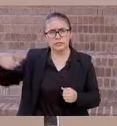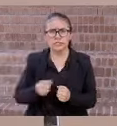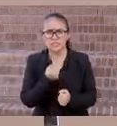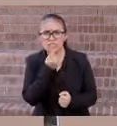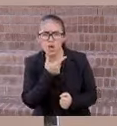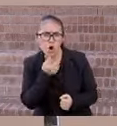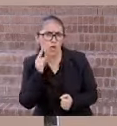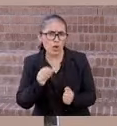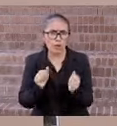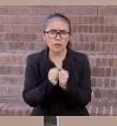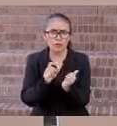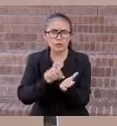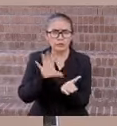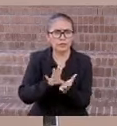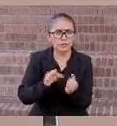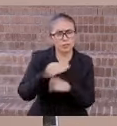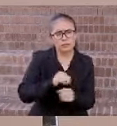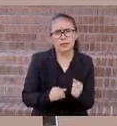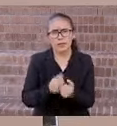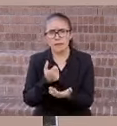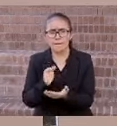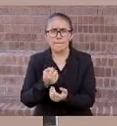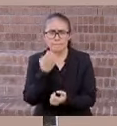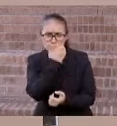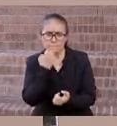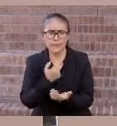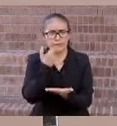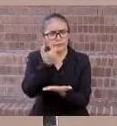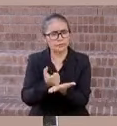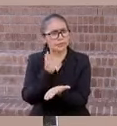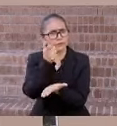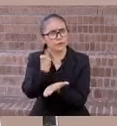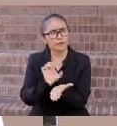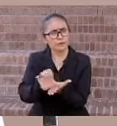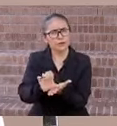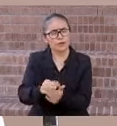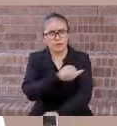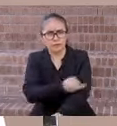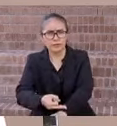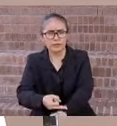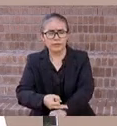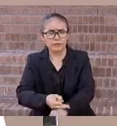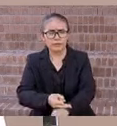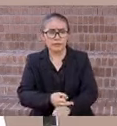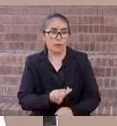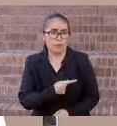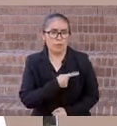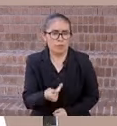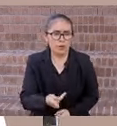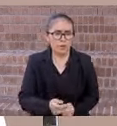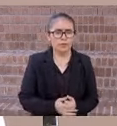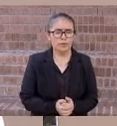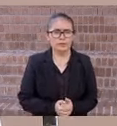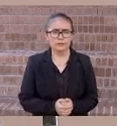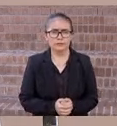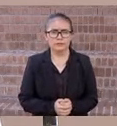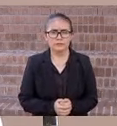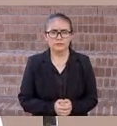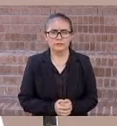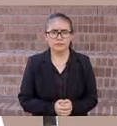niñas niños con discapacidad las becas para estudiantes de familias de escasos recursos económicos